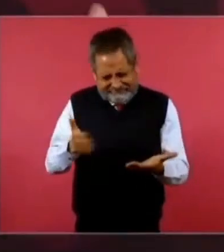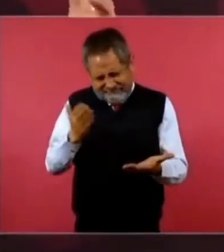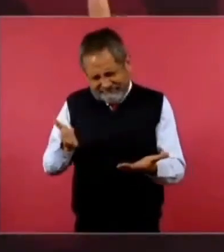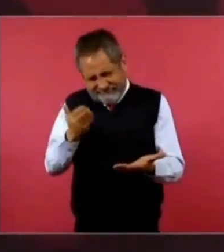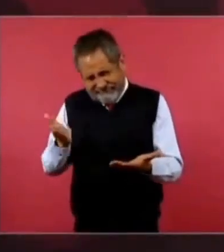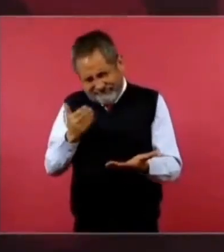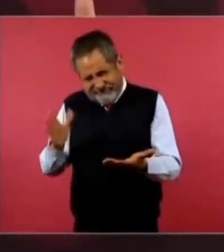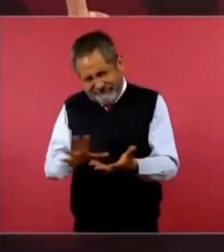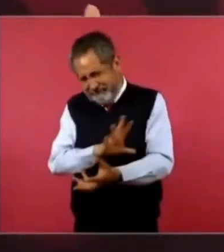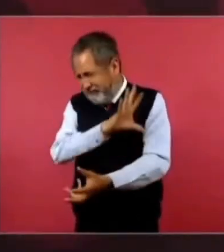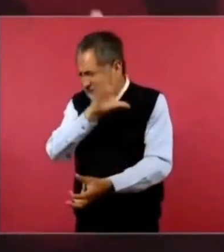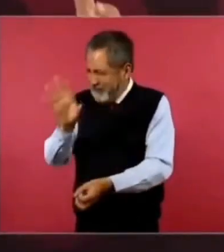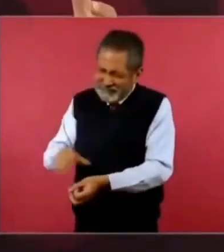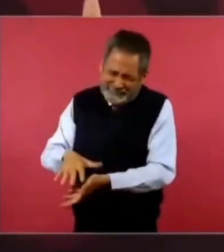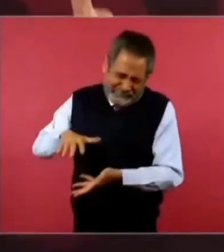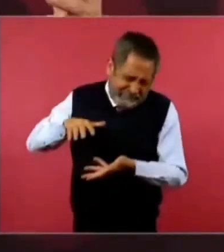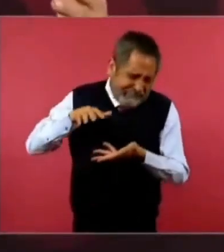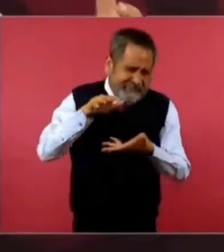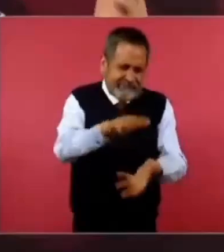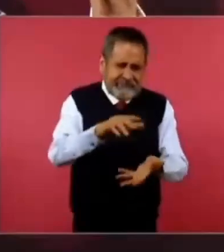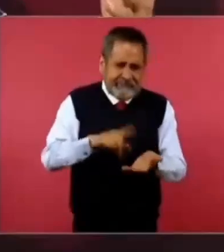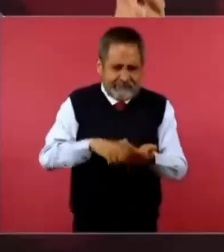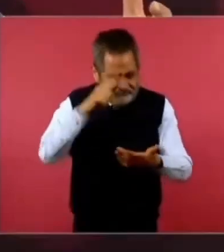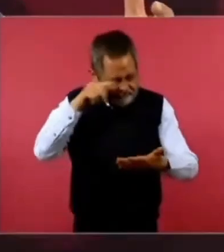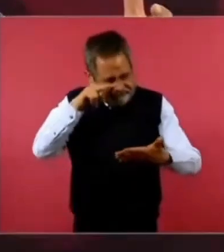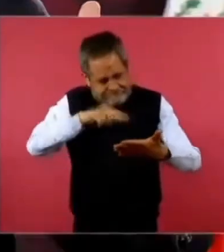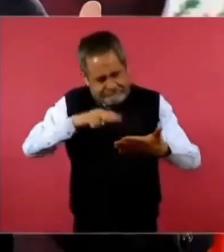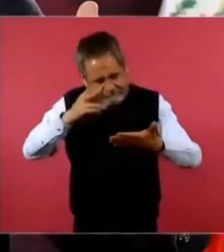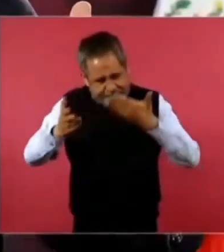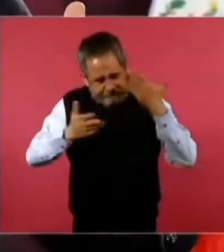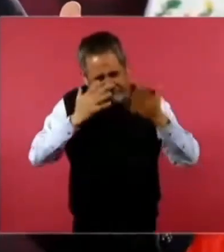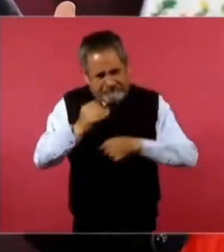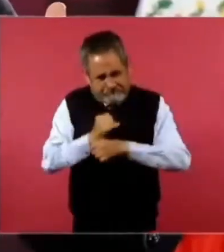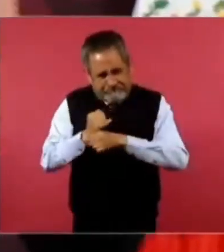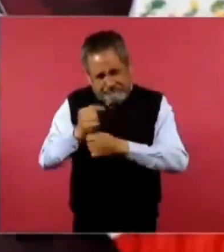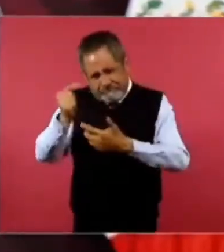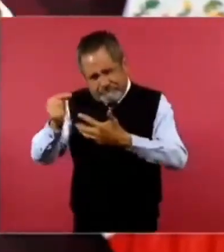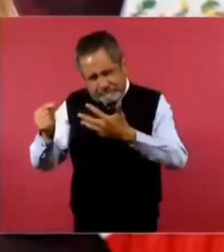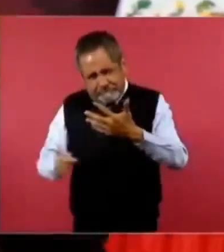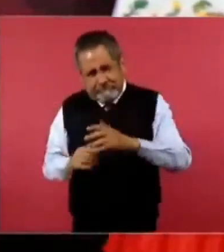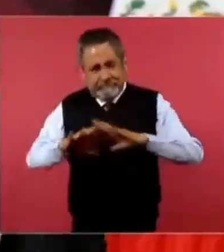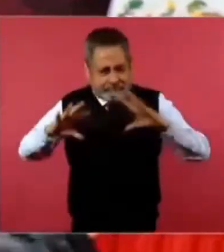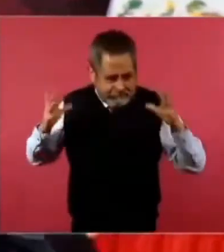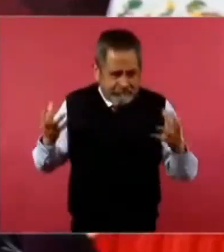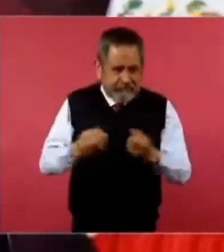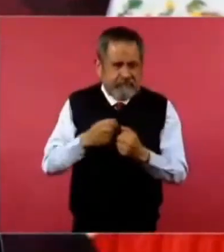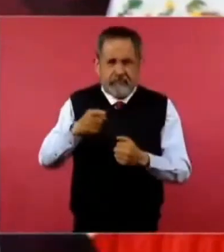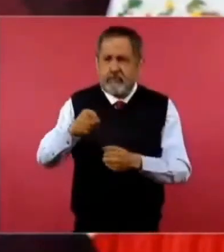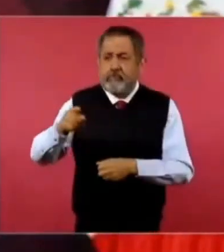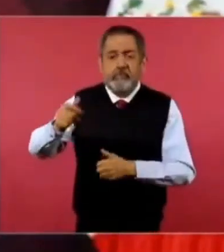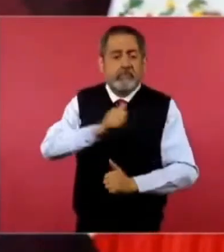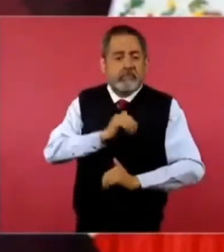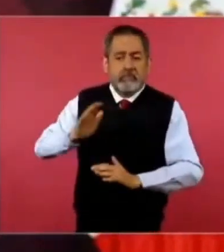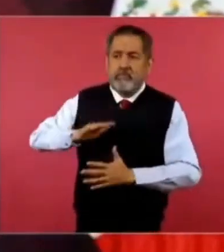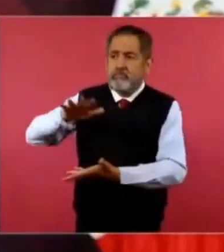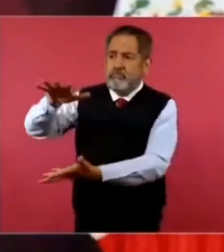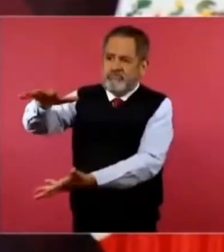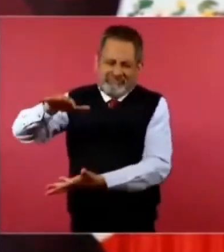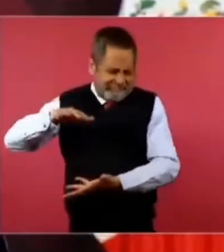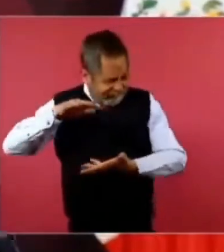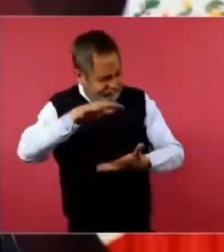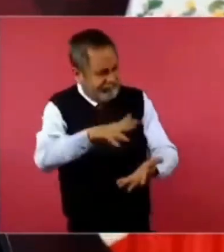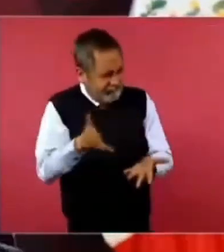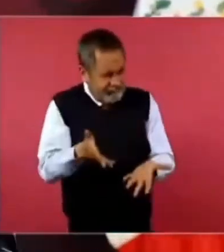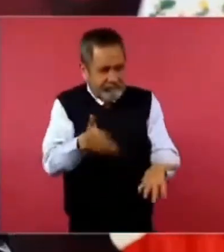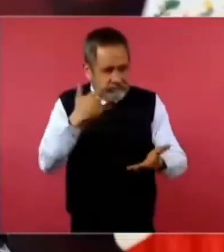todo lo que tiene en sus archivos el Ejército.